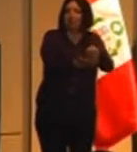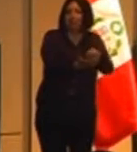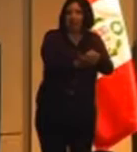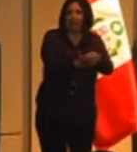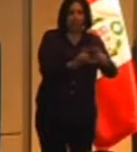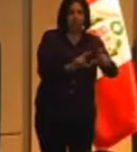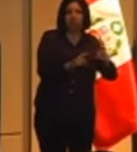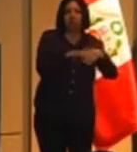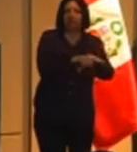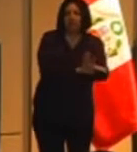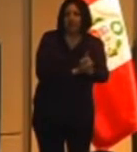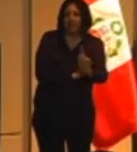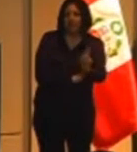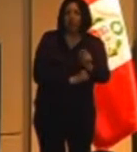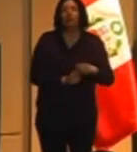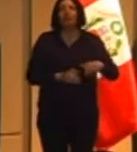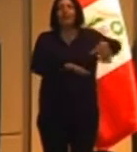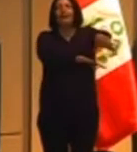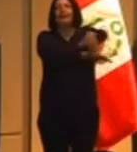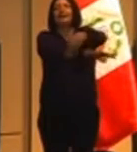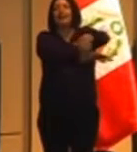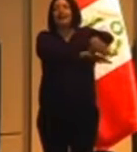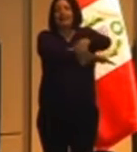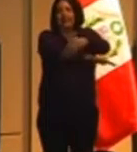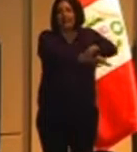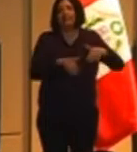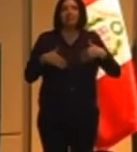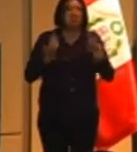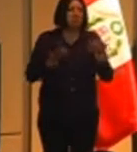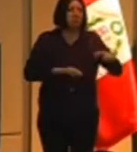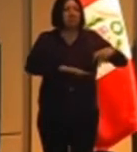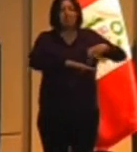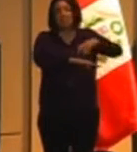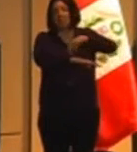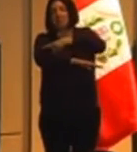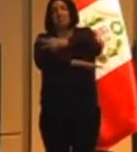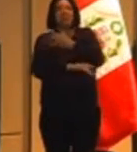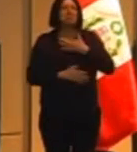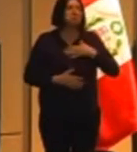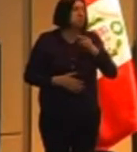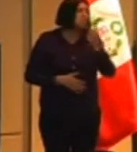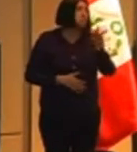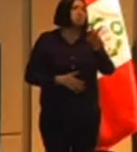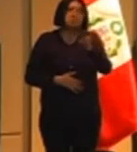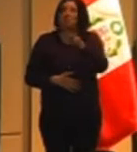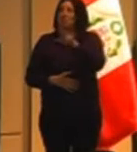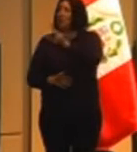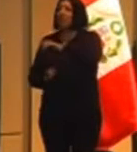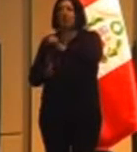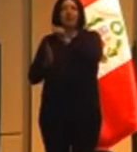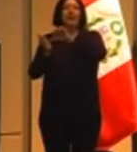entrar. Es nuestra calle que podemos caminar, disfrutar y gozar con el arte.